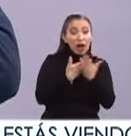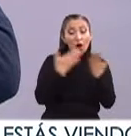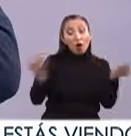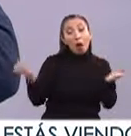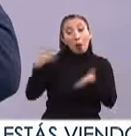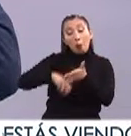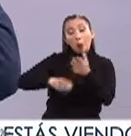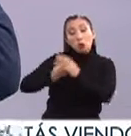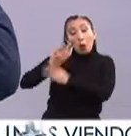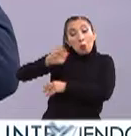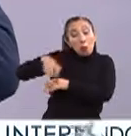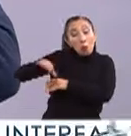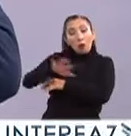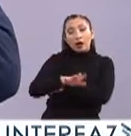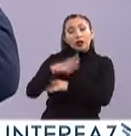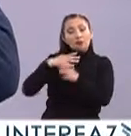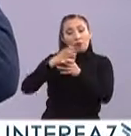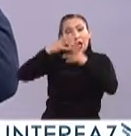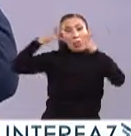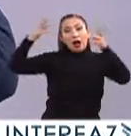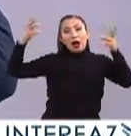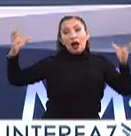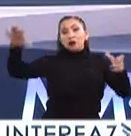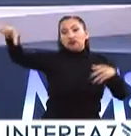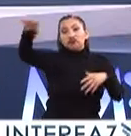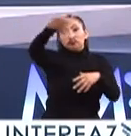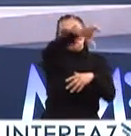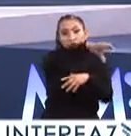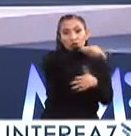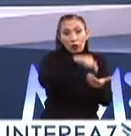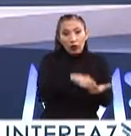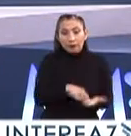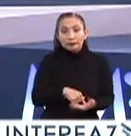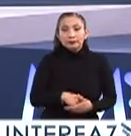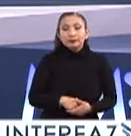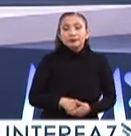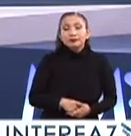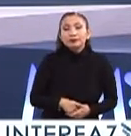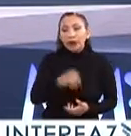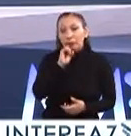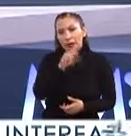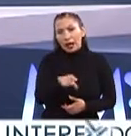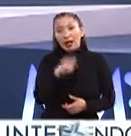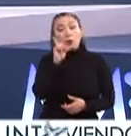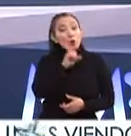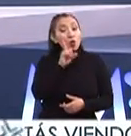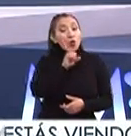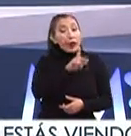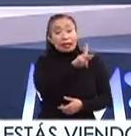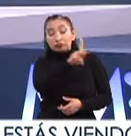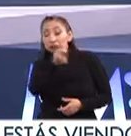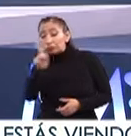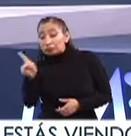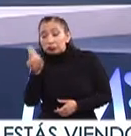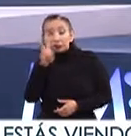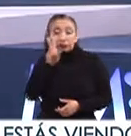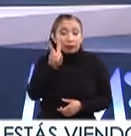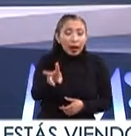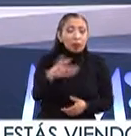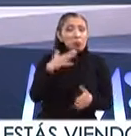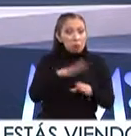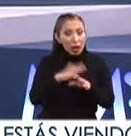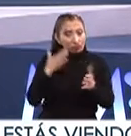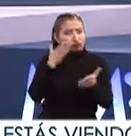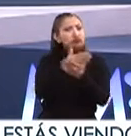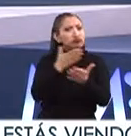renovado y abarca mucho más espacio. Y también yo creo que las mujeres cada vez